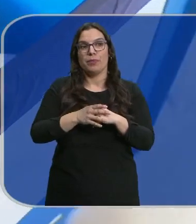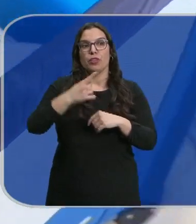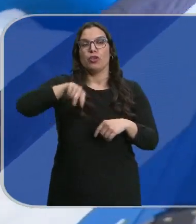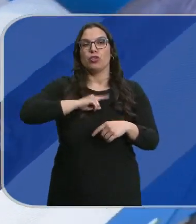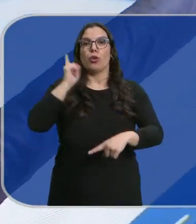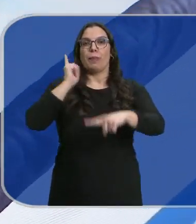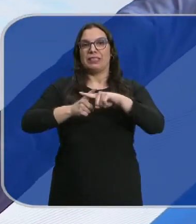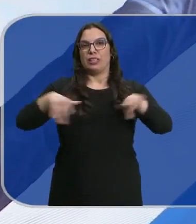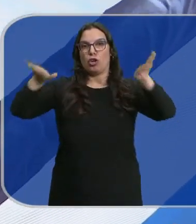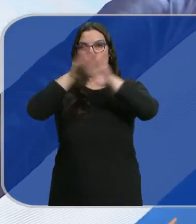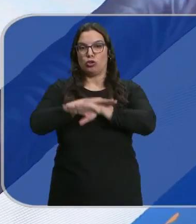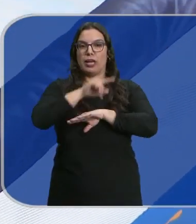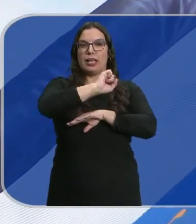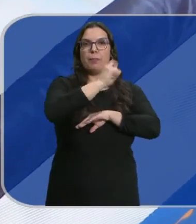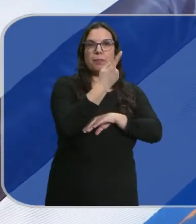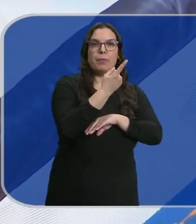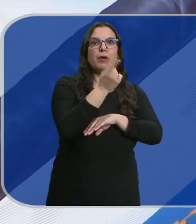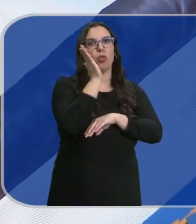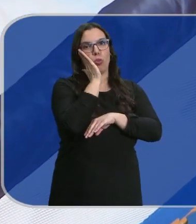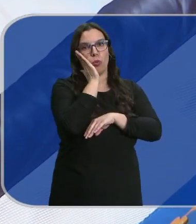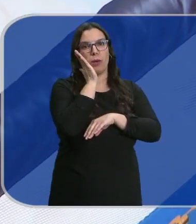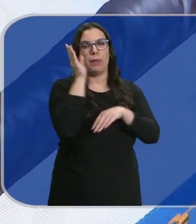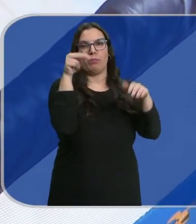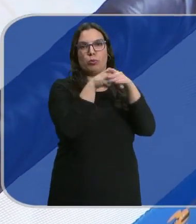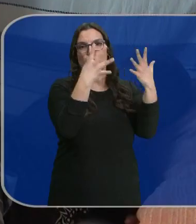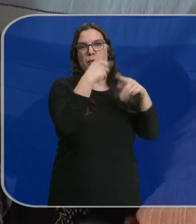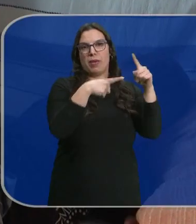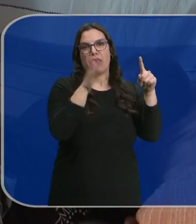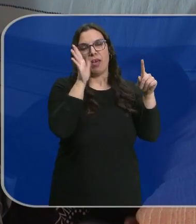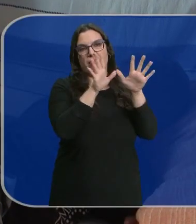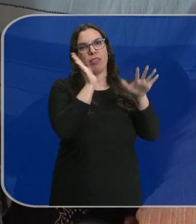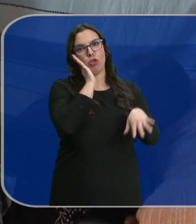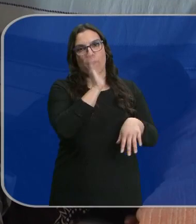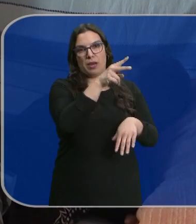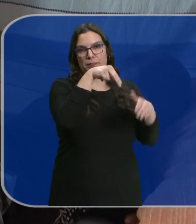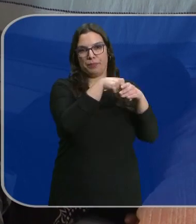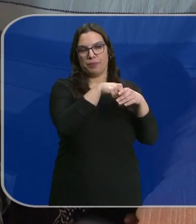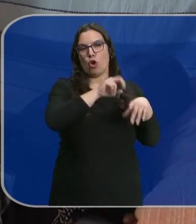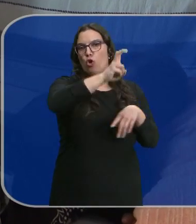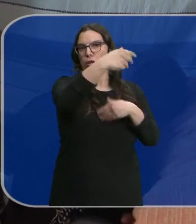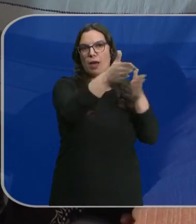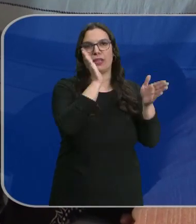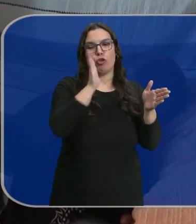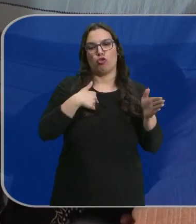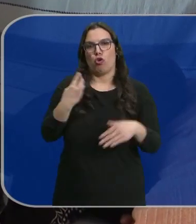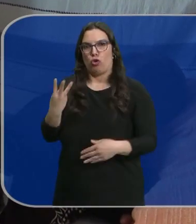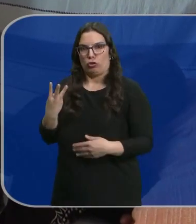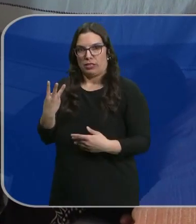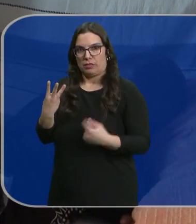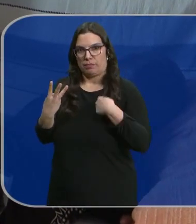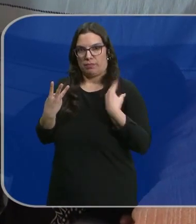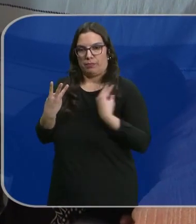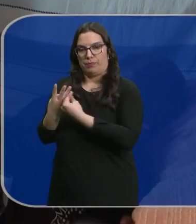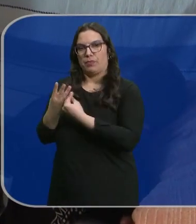noche. Ella se duerme antes y tiene sueño antes. A las 9:30 se suele ir a la cama y se va a otra habitación y yo me quedo con los